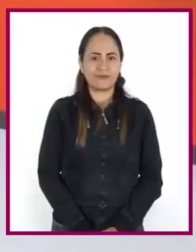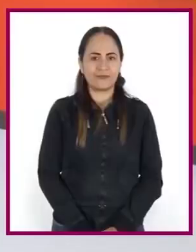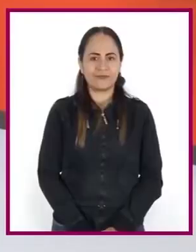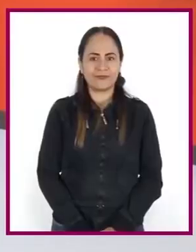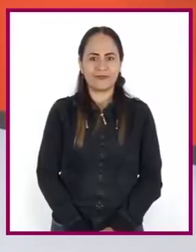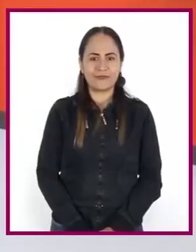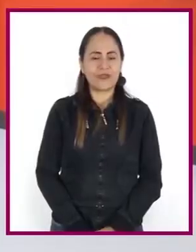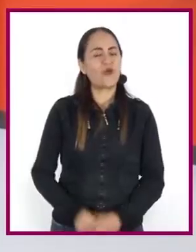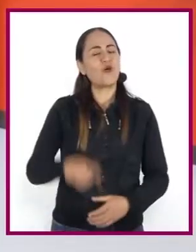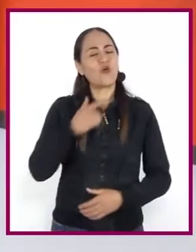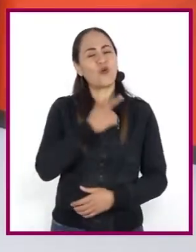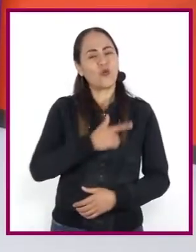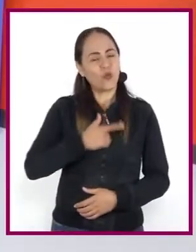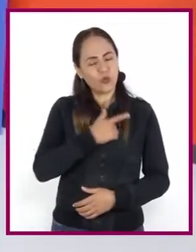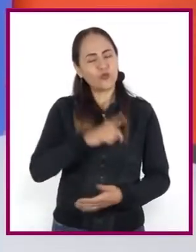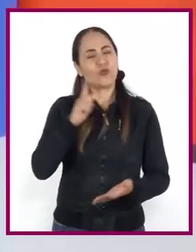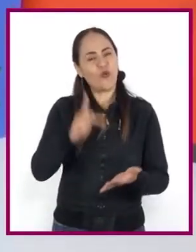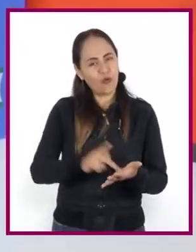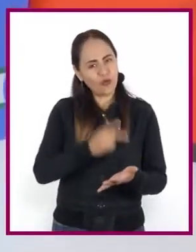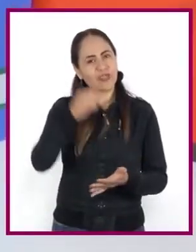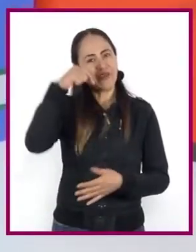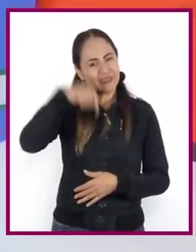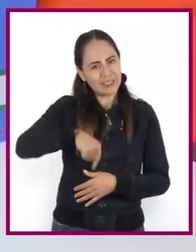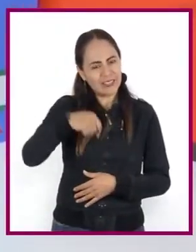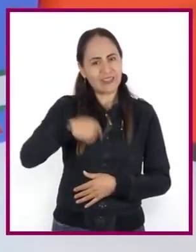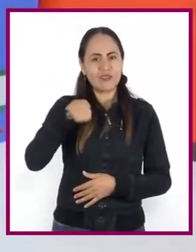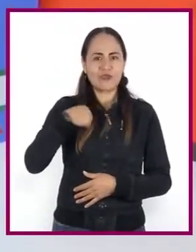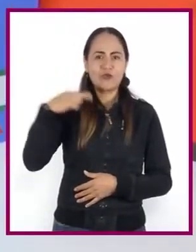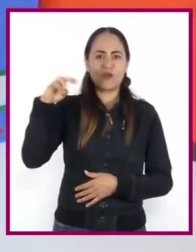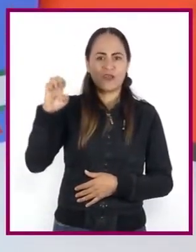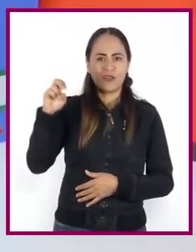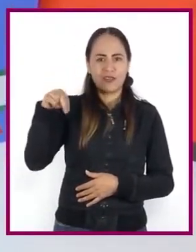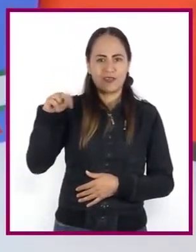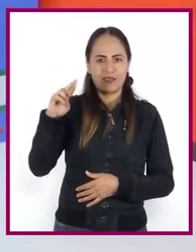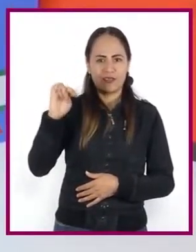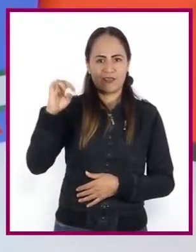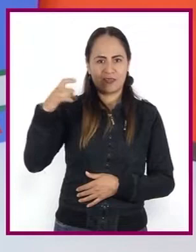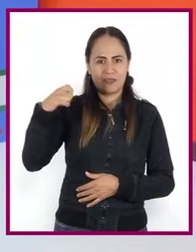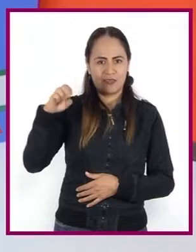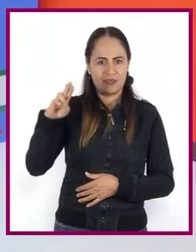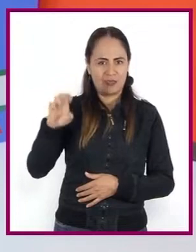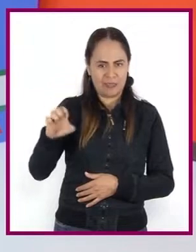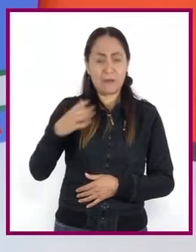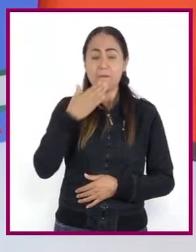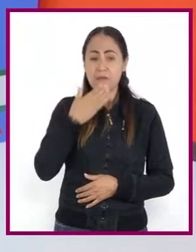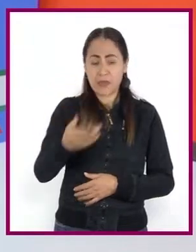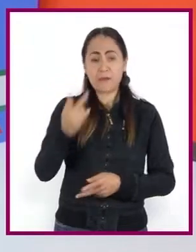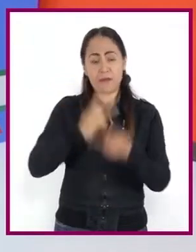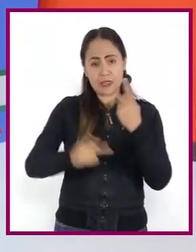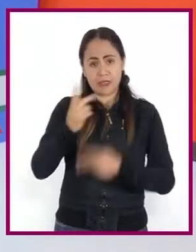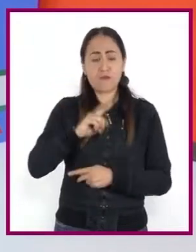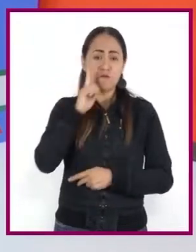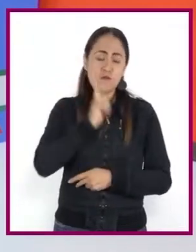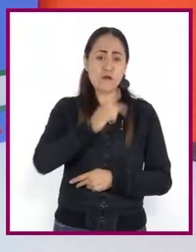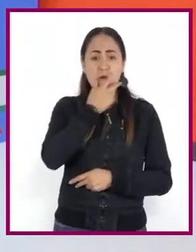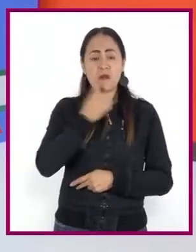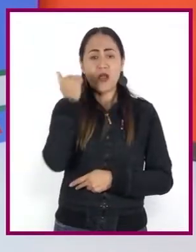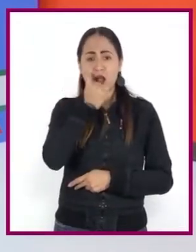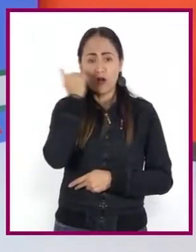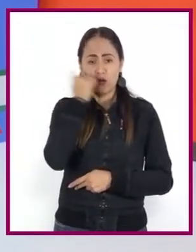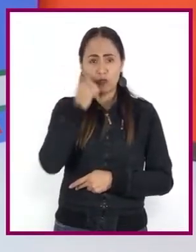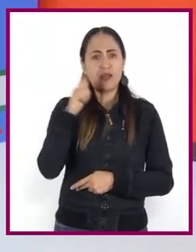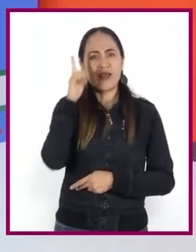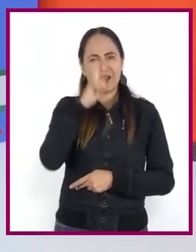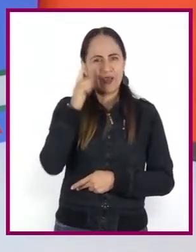Qué gusto estar aquí nuevamente. Soy Enrique Rodal y les doy la bienvenida a las alumnas y alumnos de lengua materna de